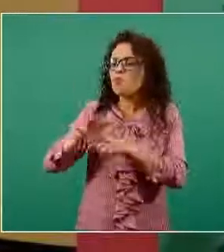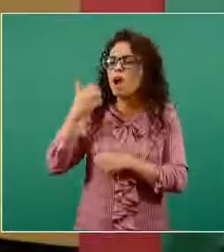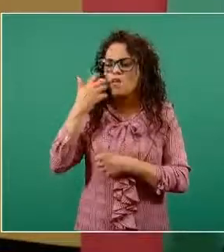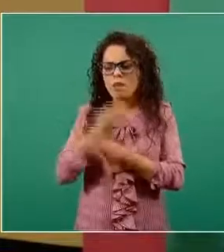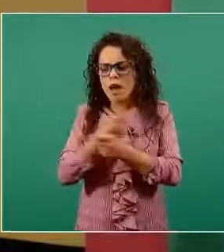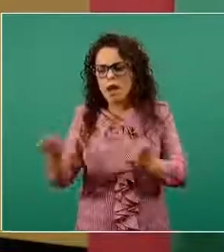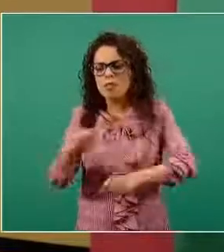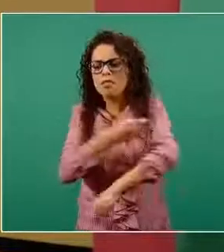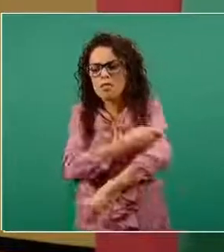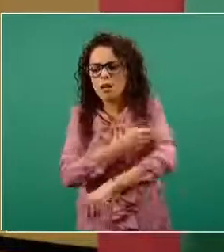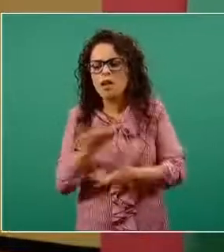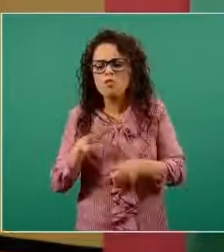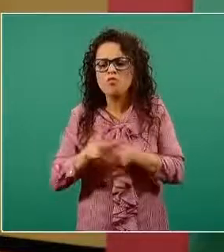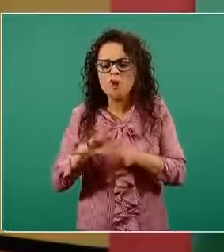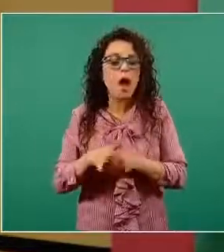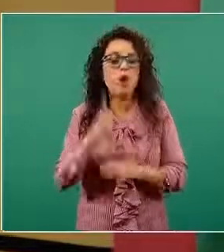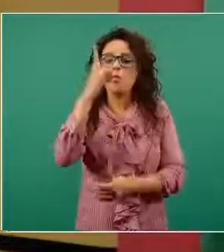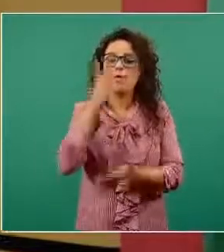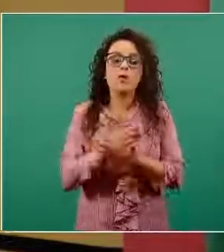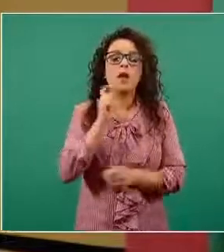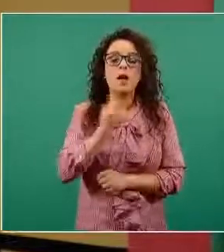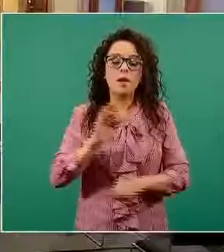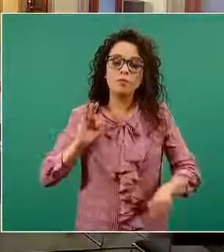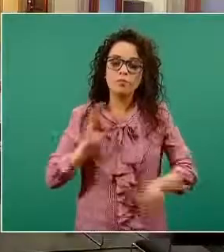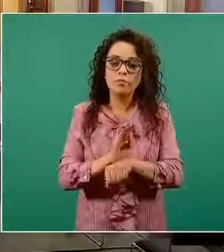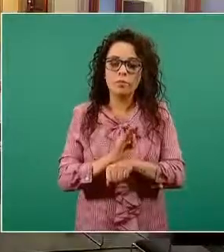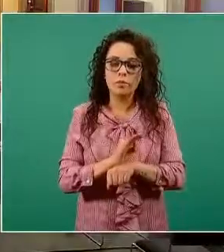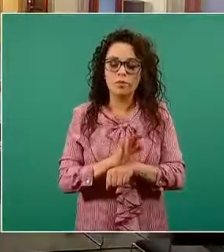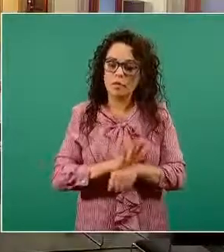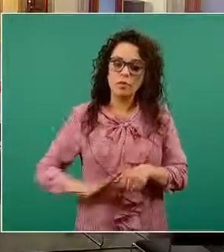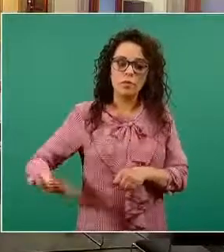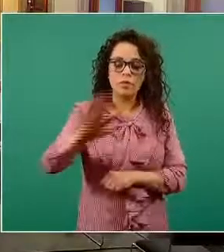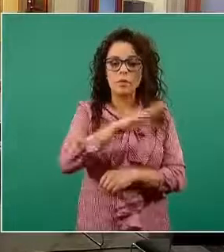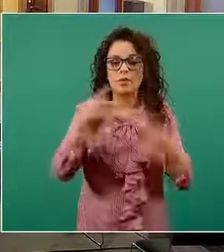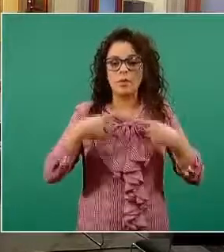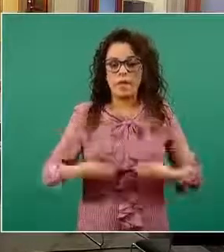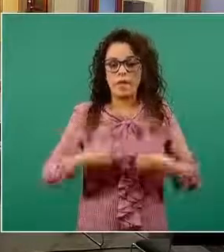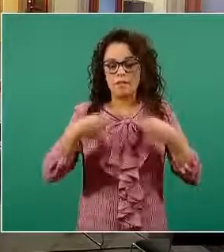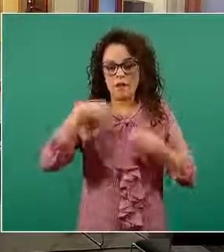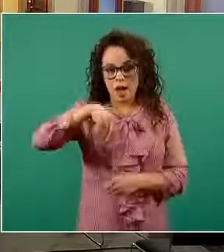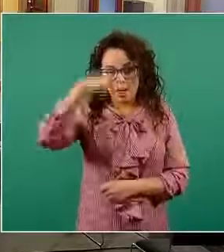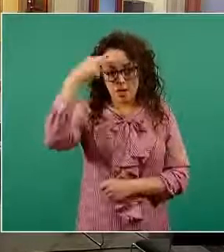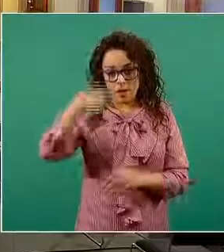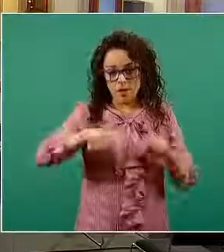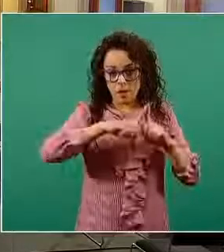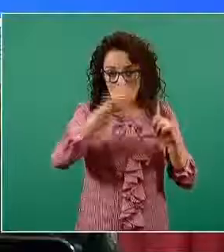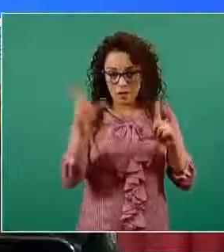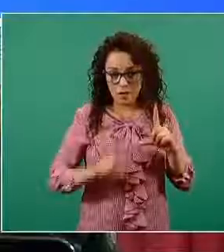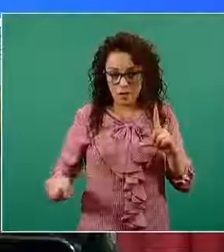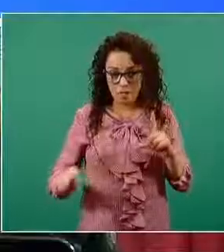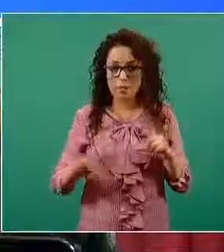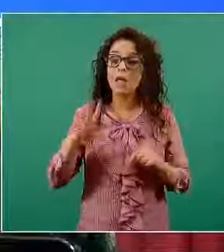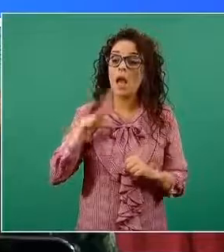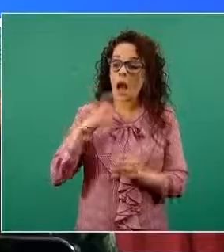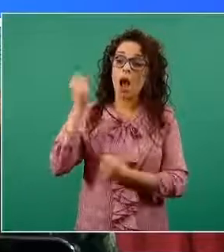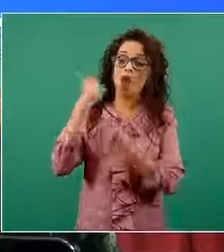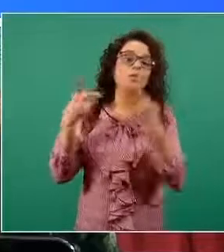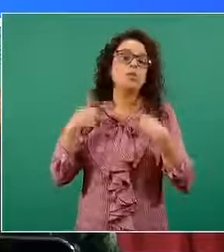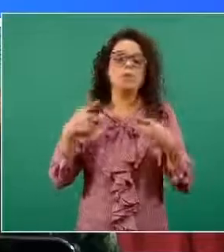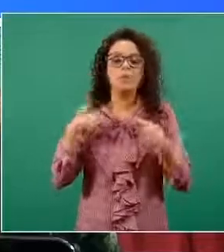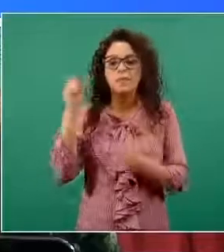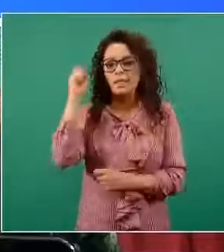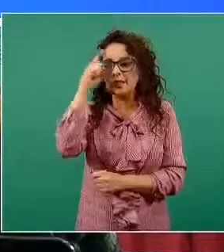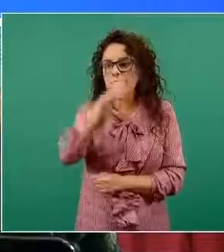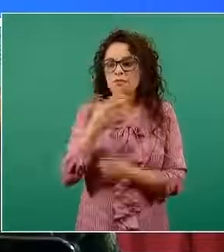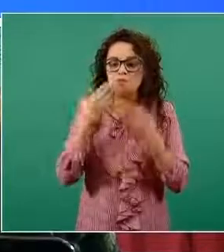de proteger a la población mexicana. Pero hay personas que no tienen esa oportunidad y